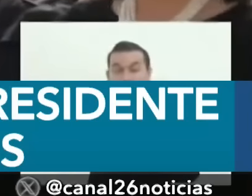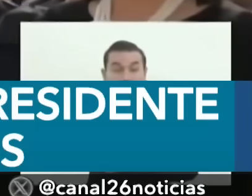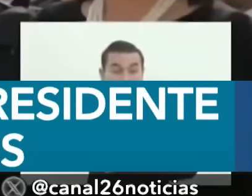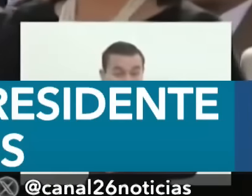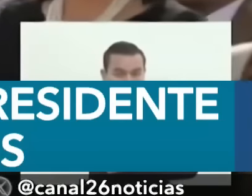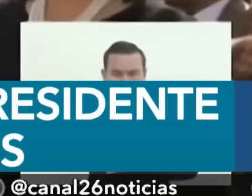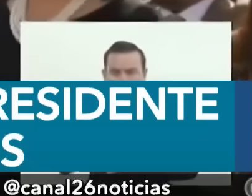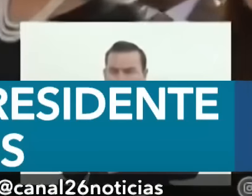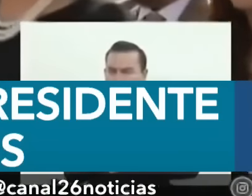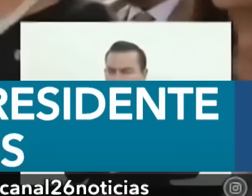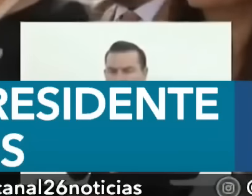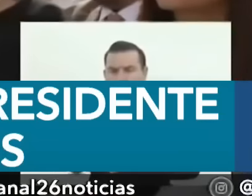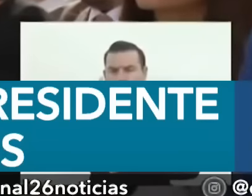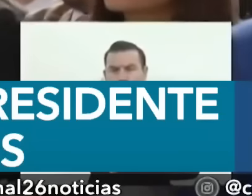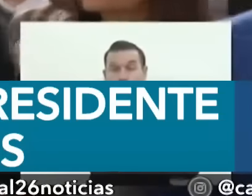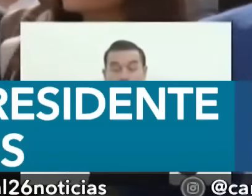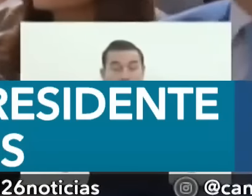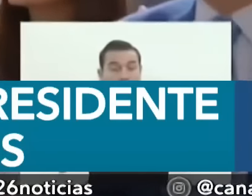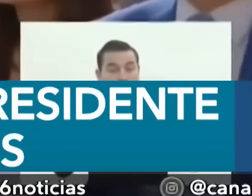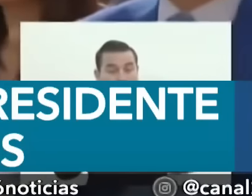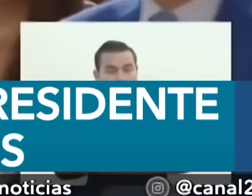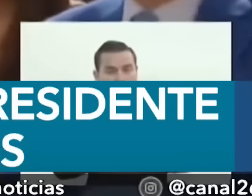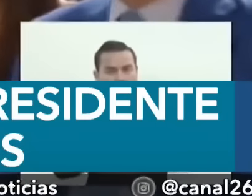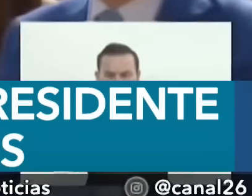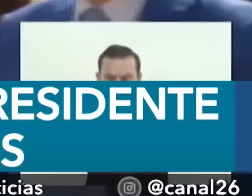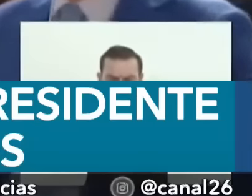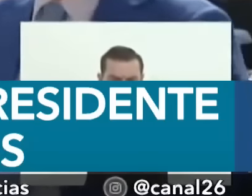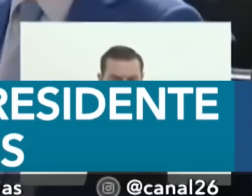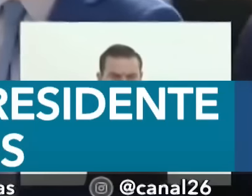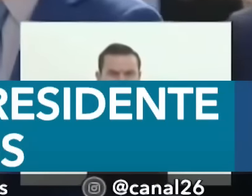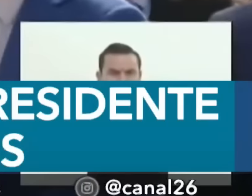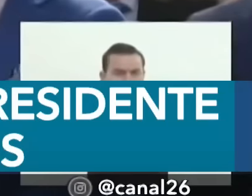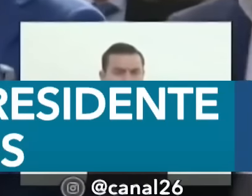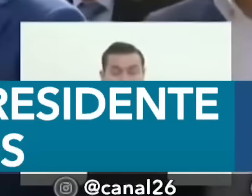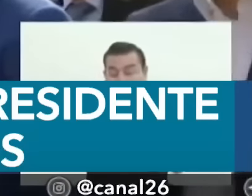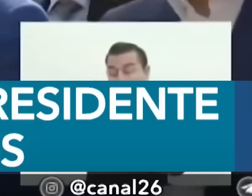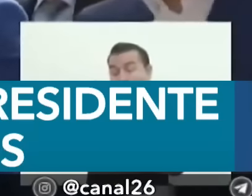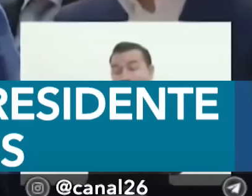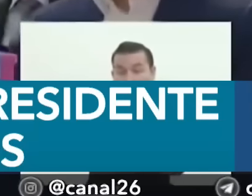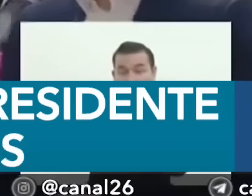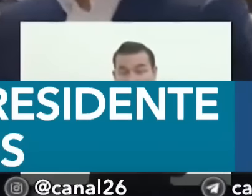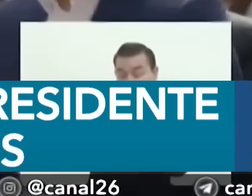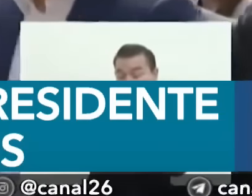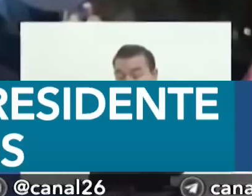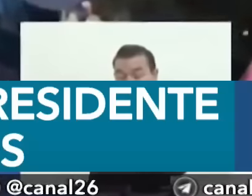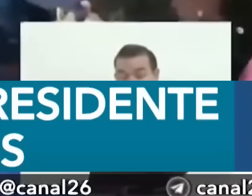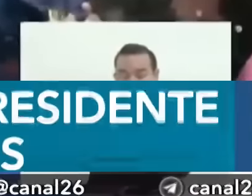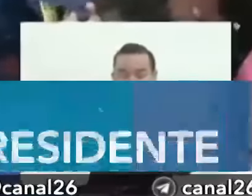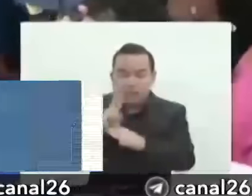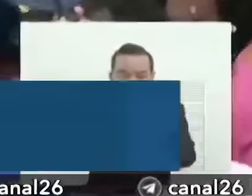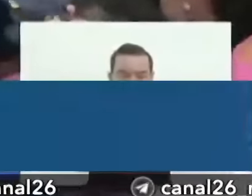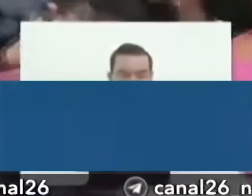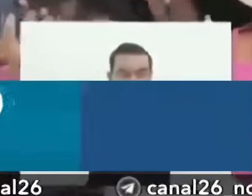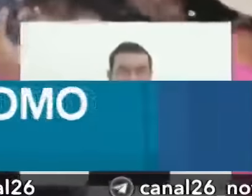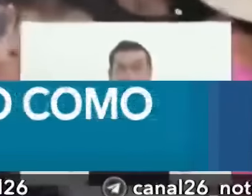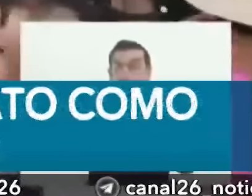que se inicia, por ejemplo, en El Salvador, y que ya es el segundo mandato en este caso de Bukele, es la participación, por ejemplo, de una persona como él, ¿no?, que